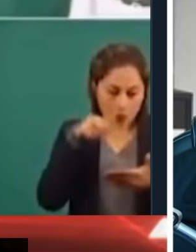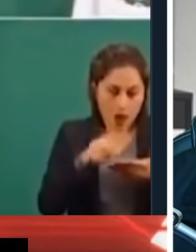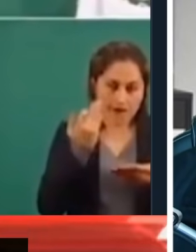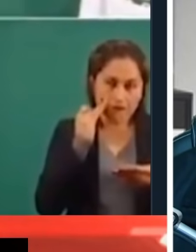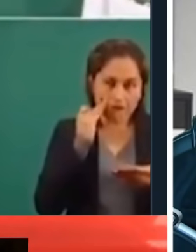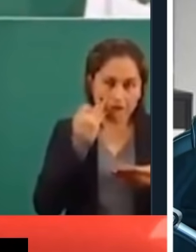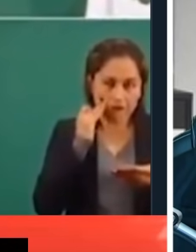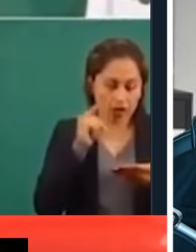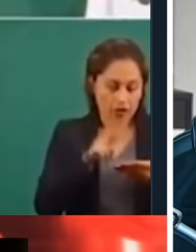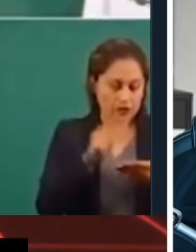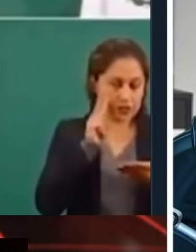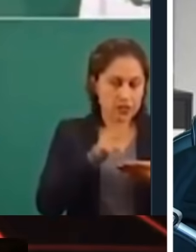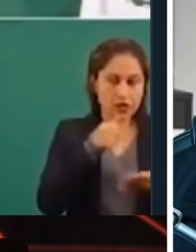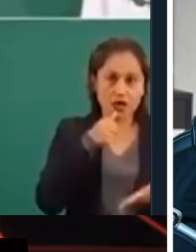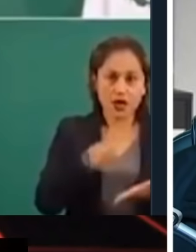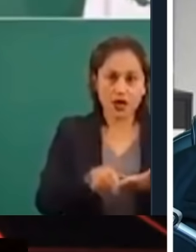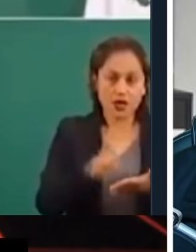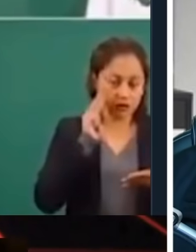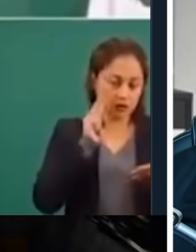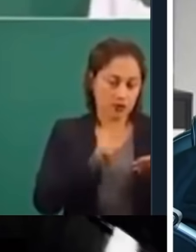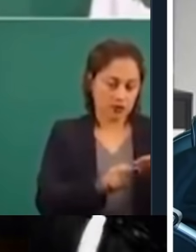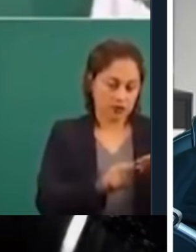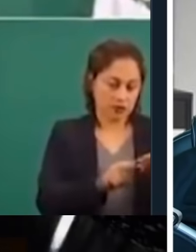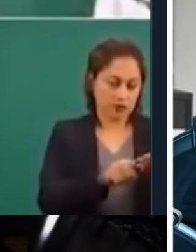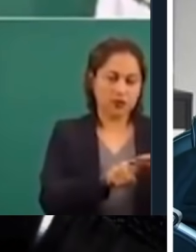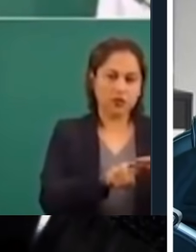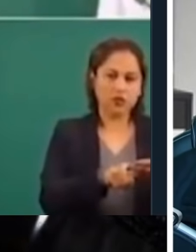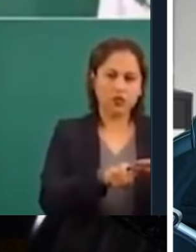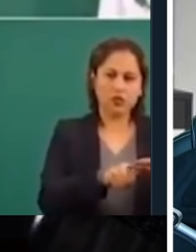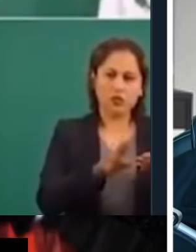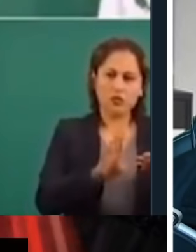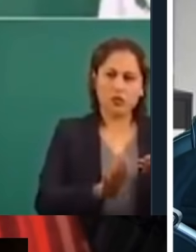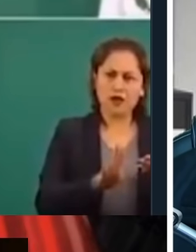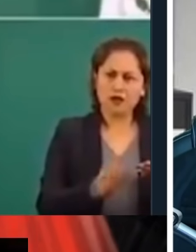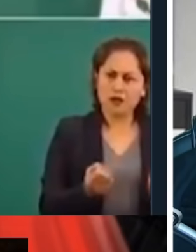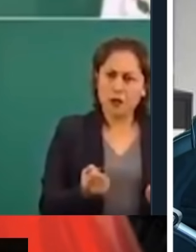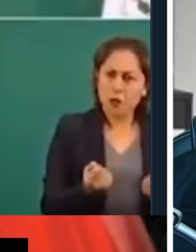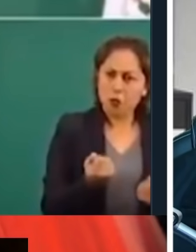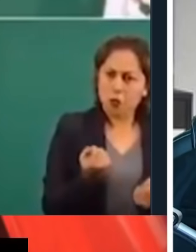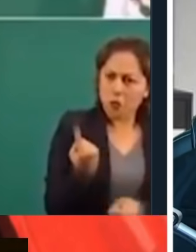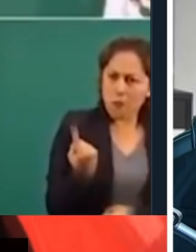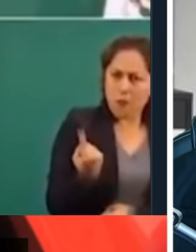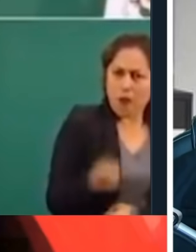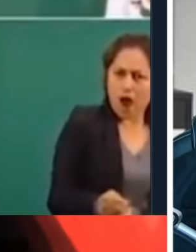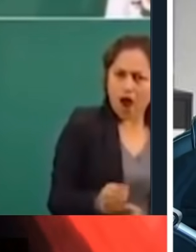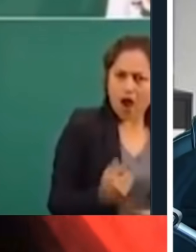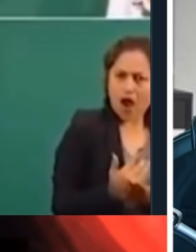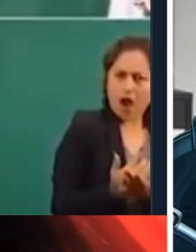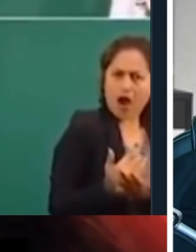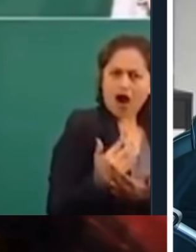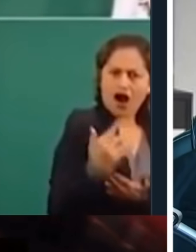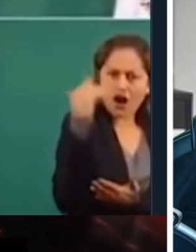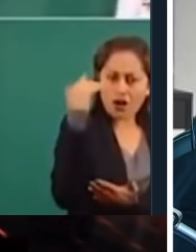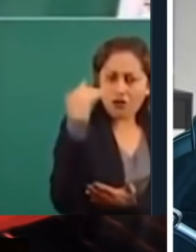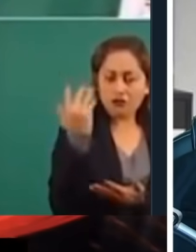presidente de lópez obrador el primer presidente del mundo que se atrevió a poner sobre